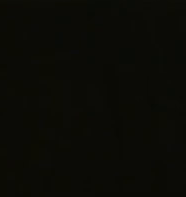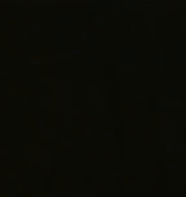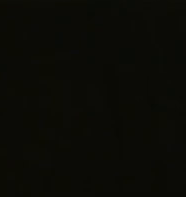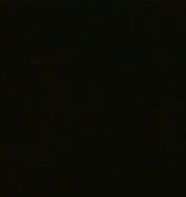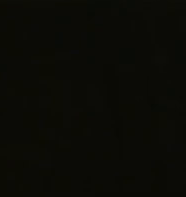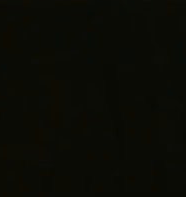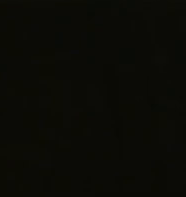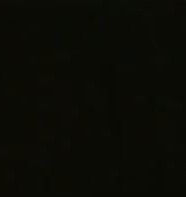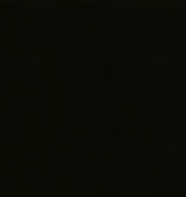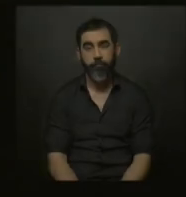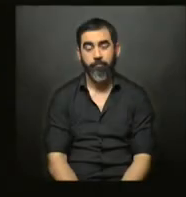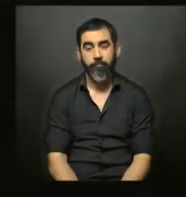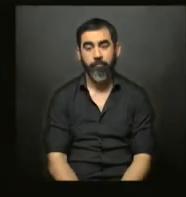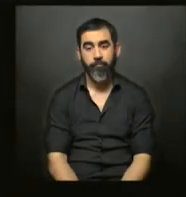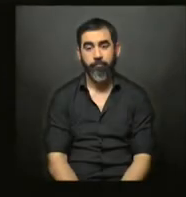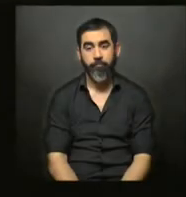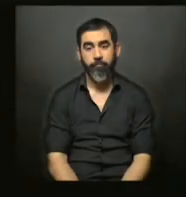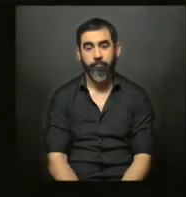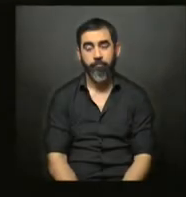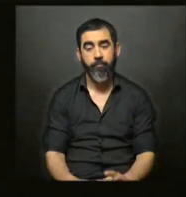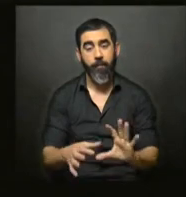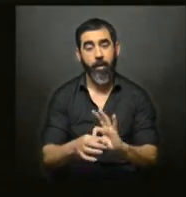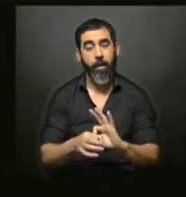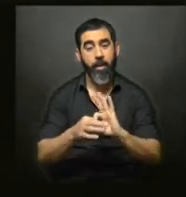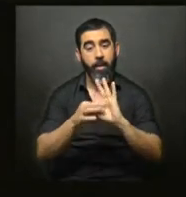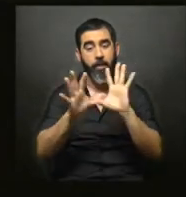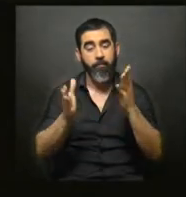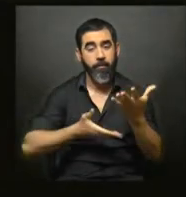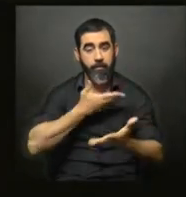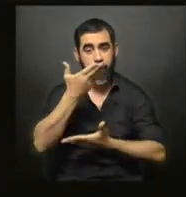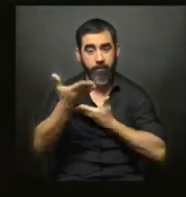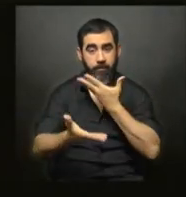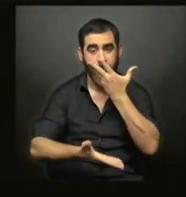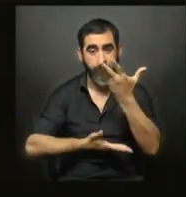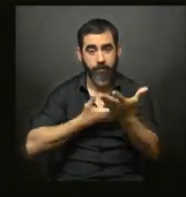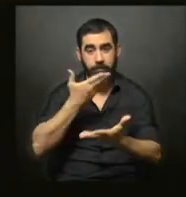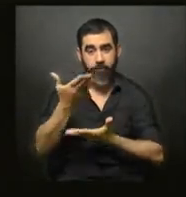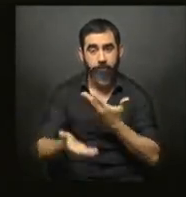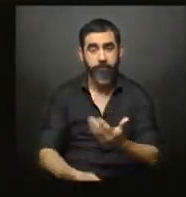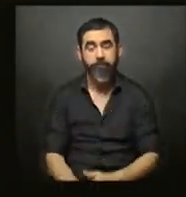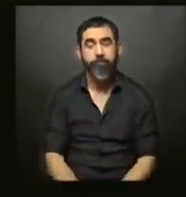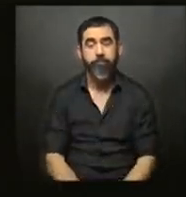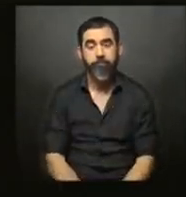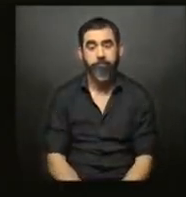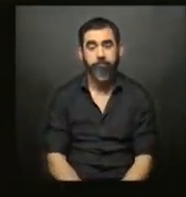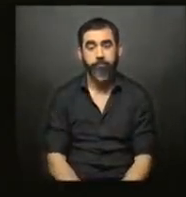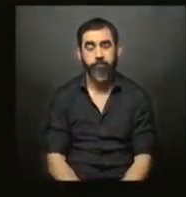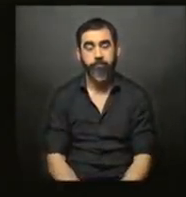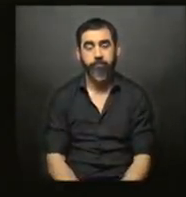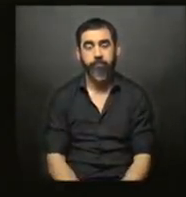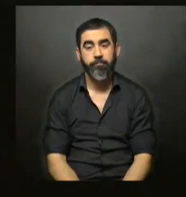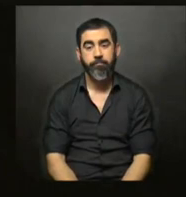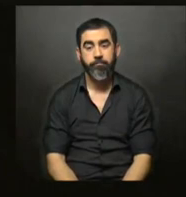Libre soy, libre soy, no puedo ocultarlo más. Firme